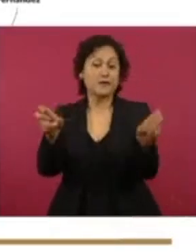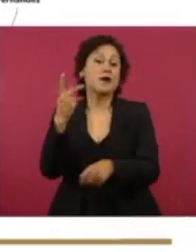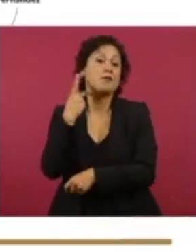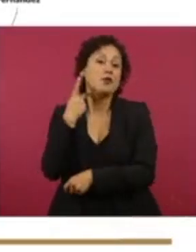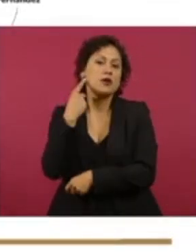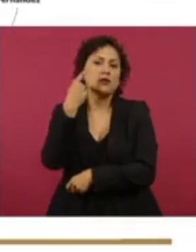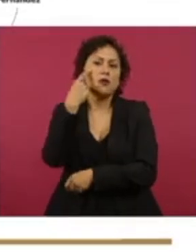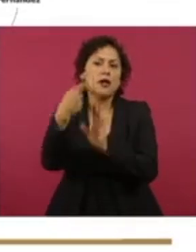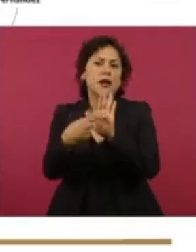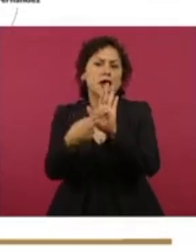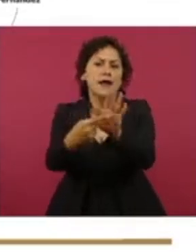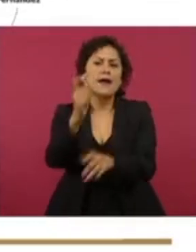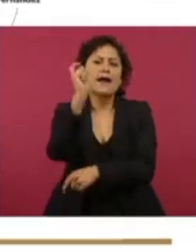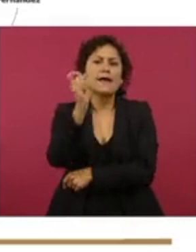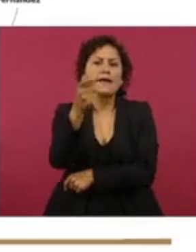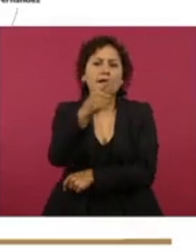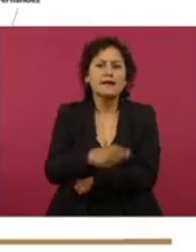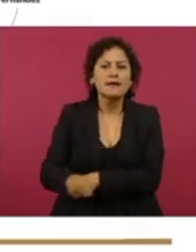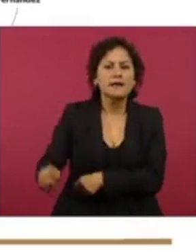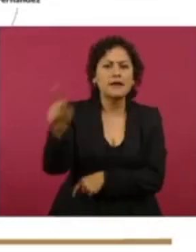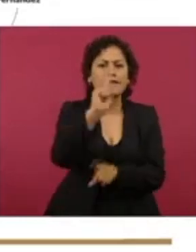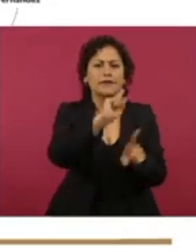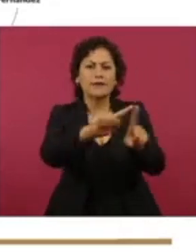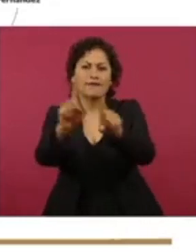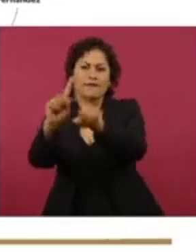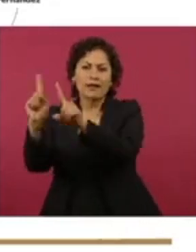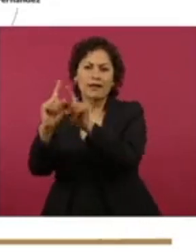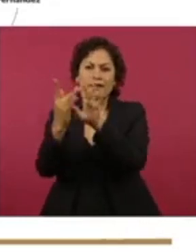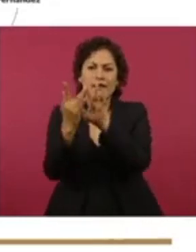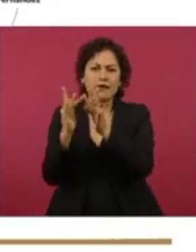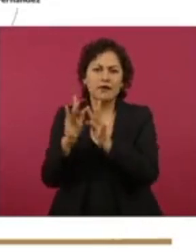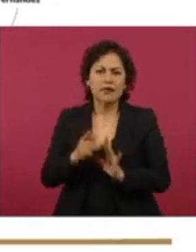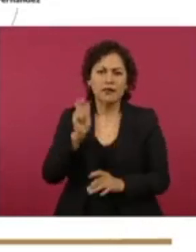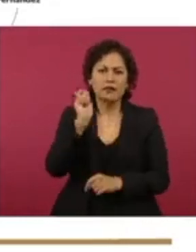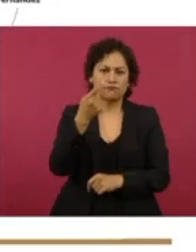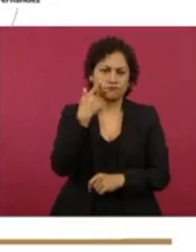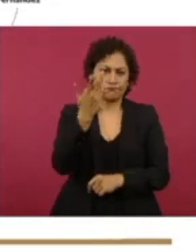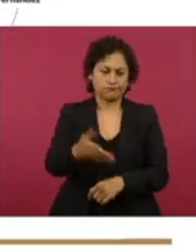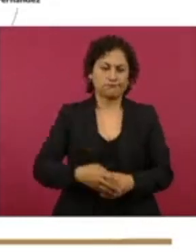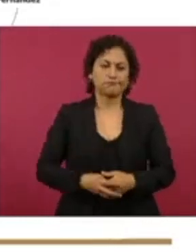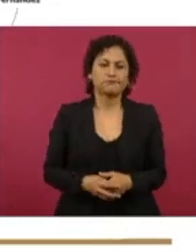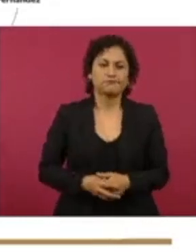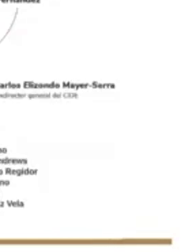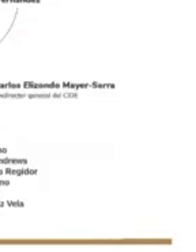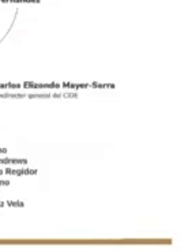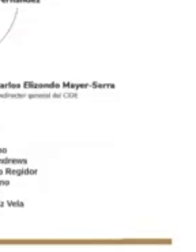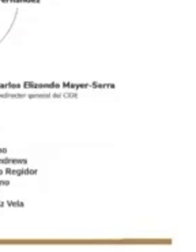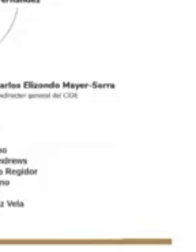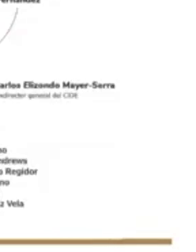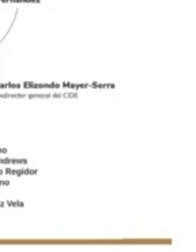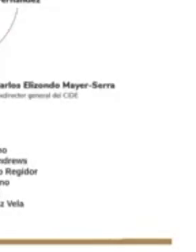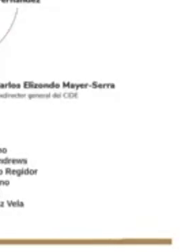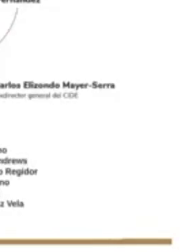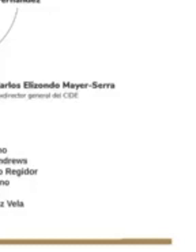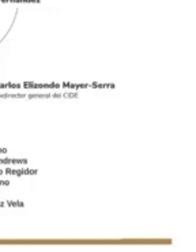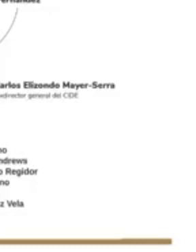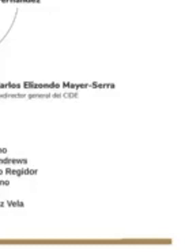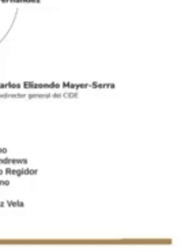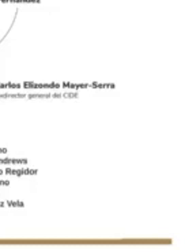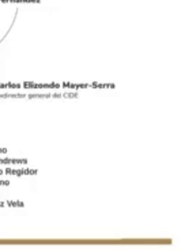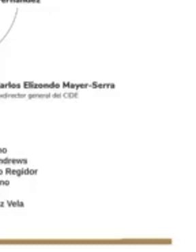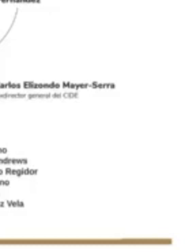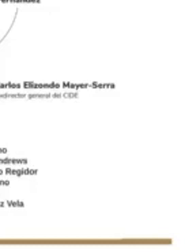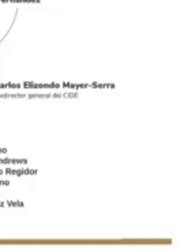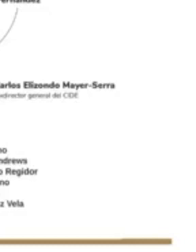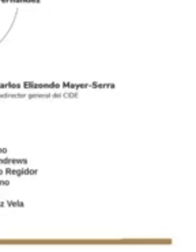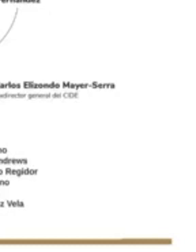pequeña radiografía de las redes que habilitó uno de los centros públicos de investigación en su época